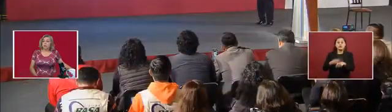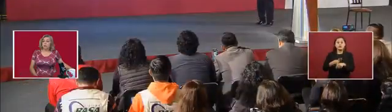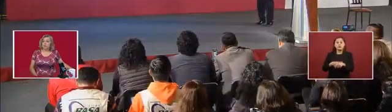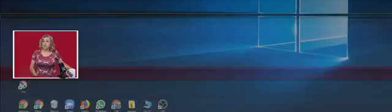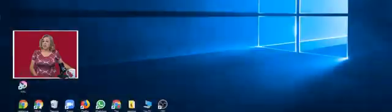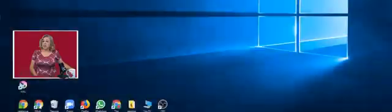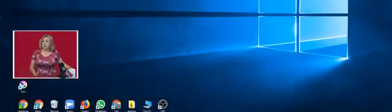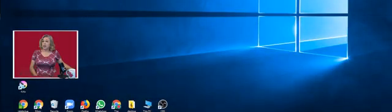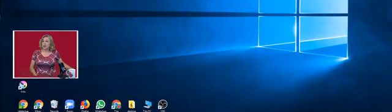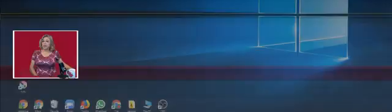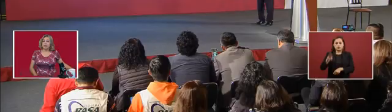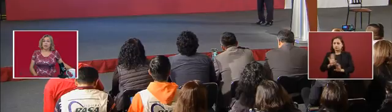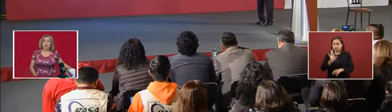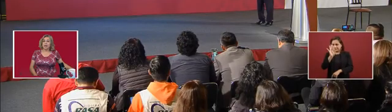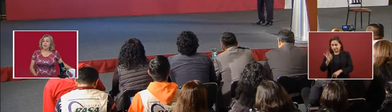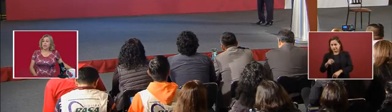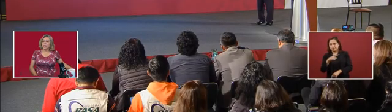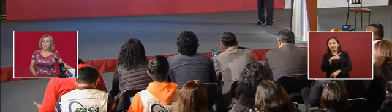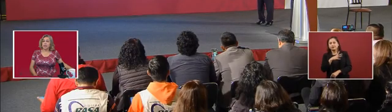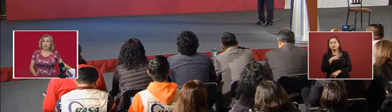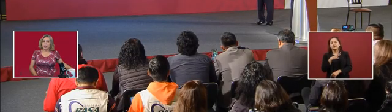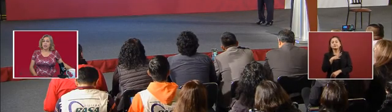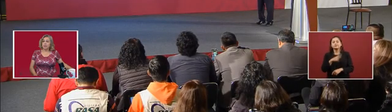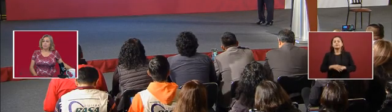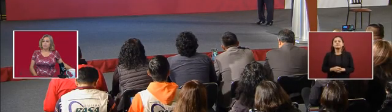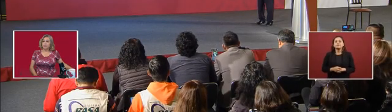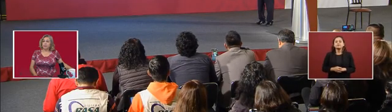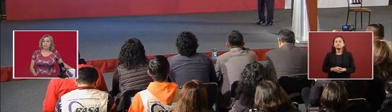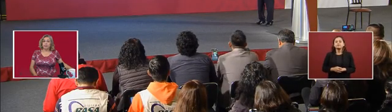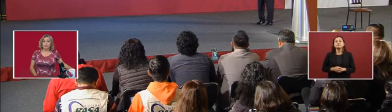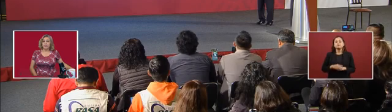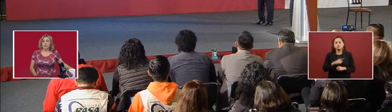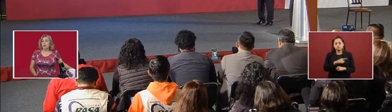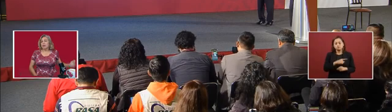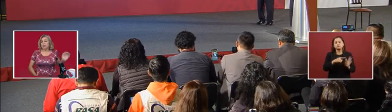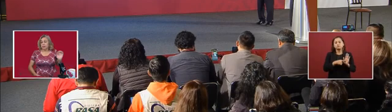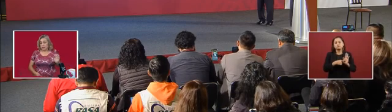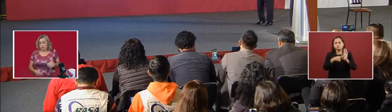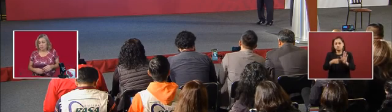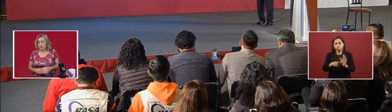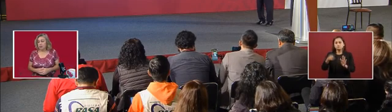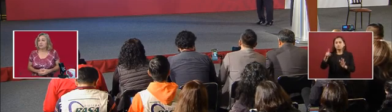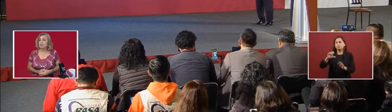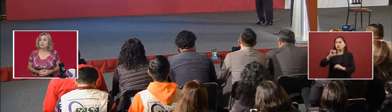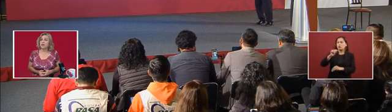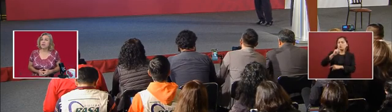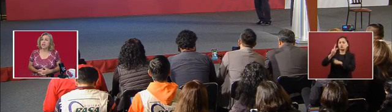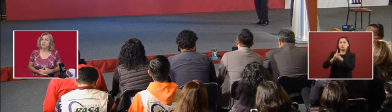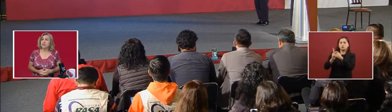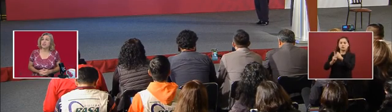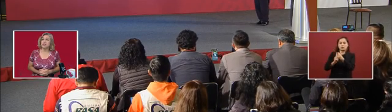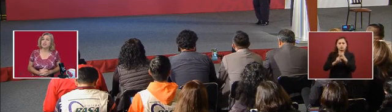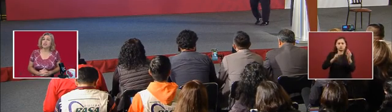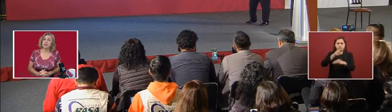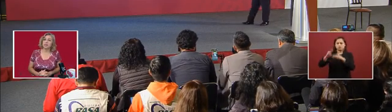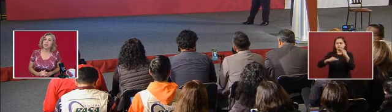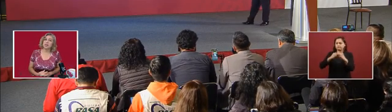regular, back. los estimados. So Y here you ahí se can ve la see that distribución por this is where they especialidades. La manipulate letalidad the es qué porcentaje de